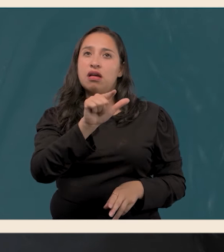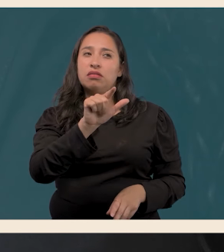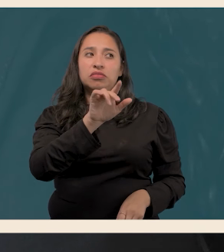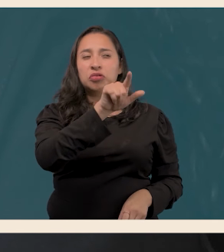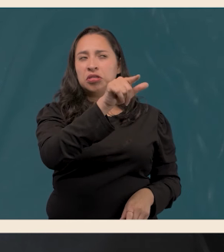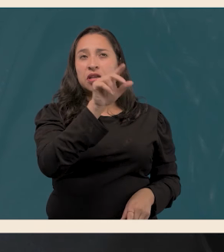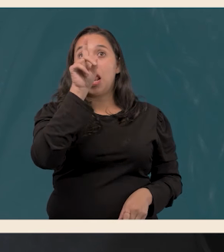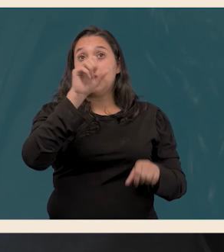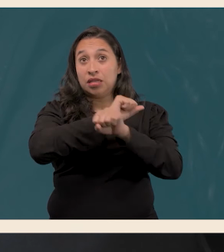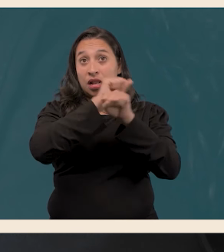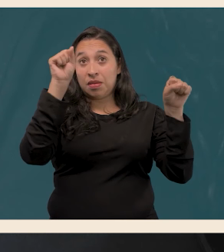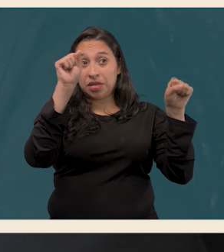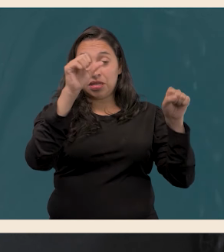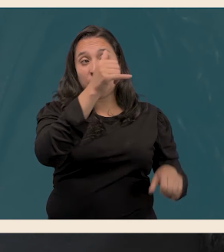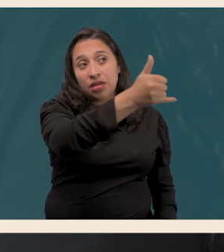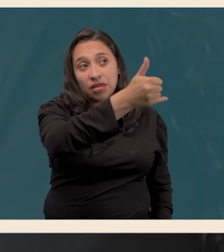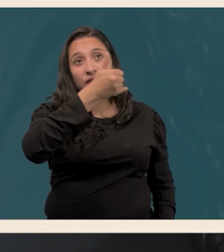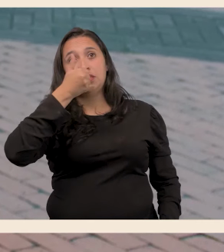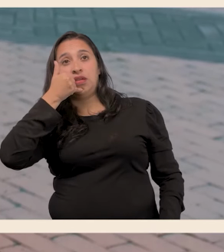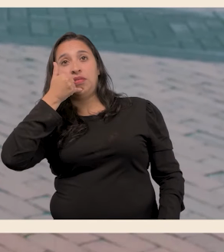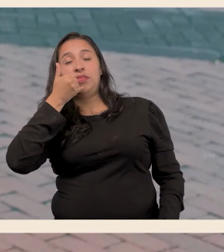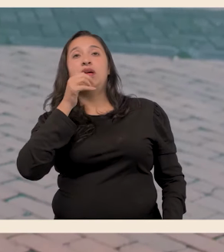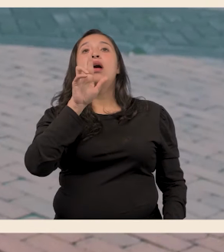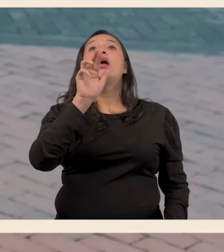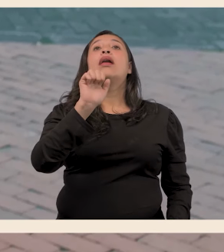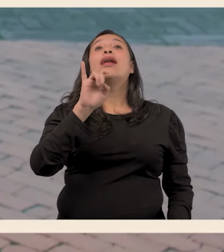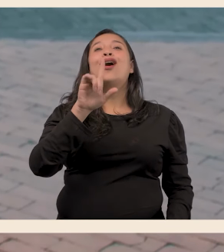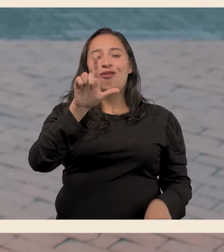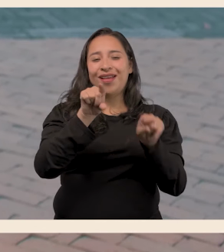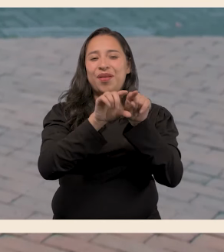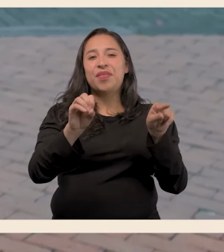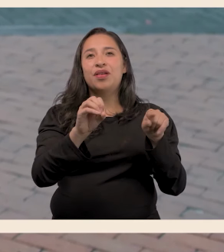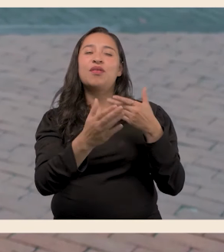entra la llamada de Raúl diciéndole.